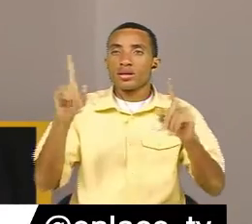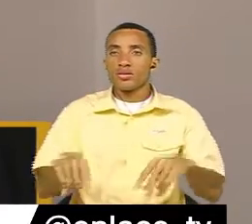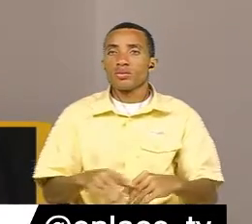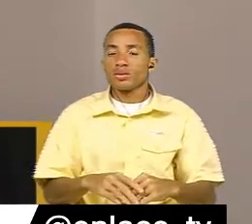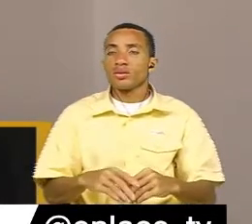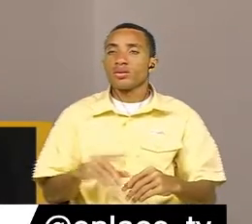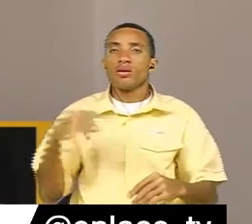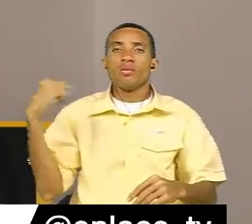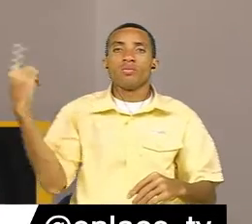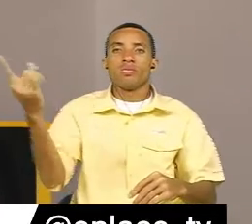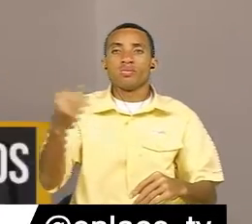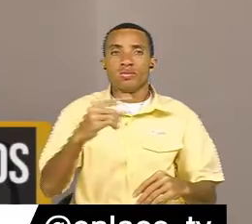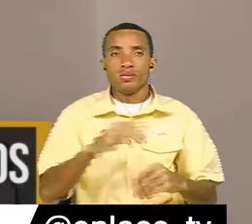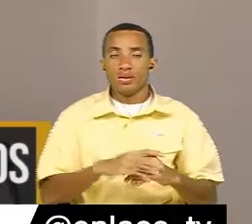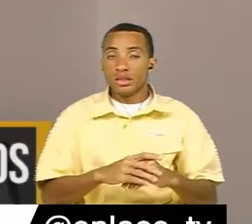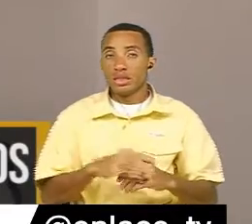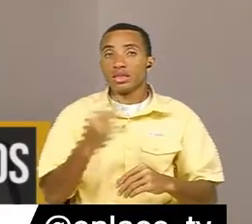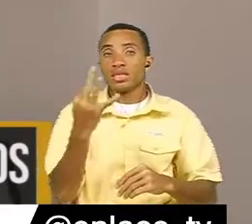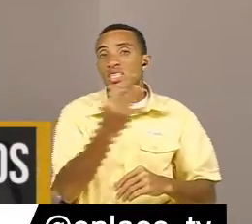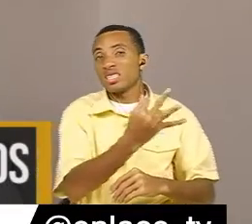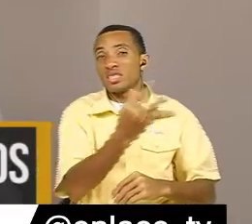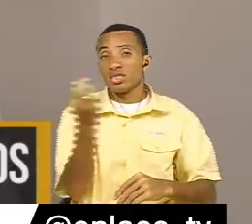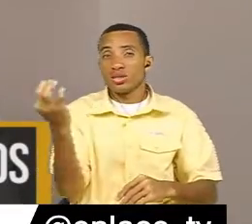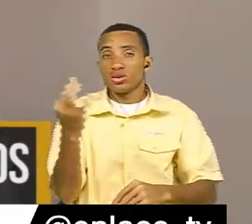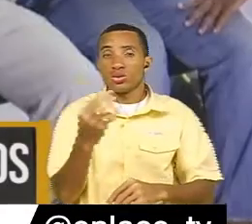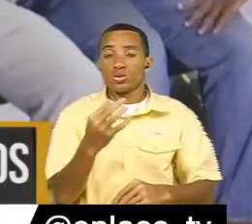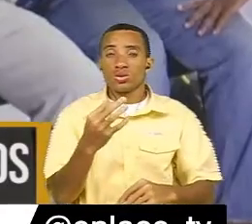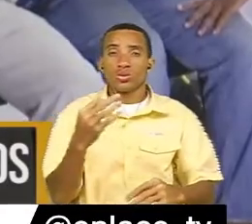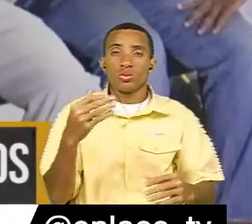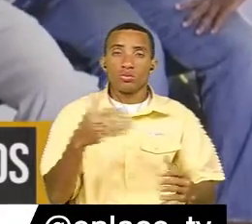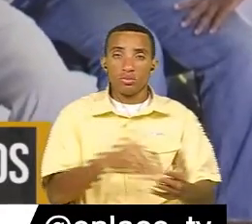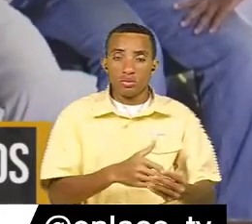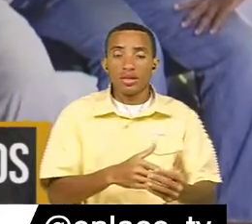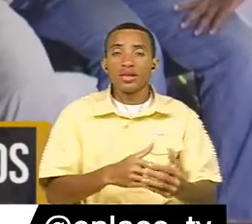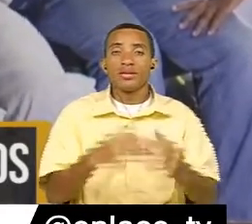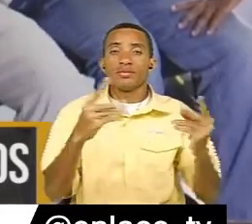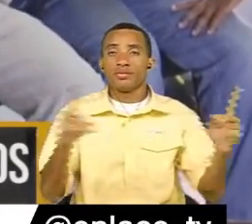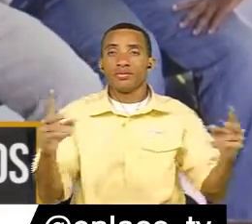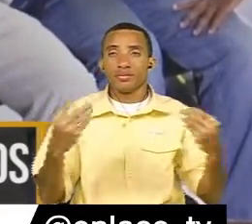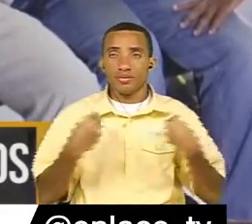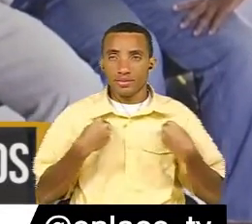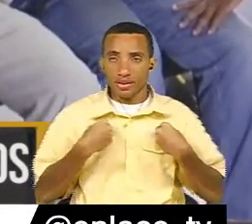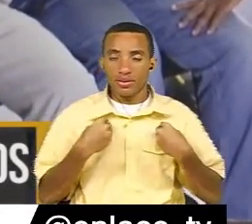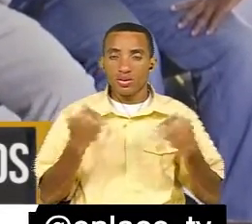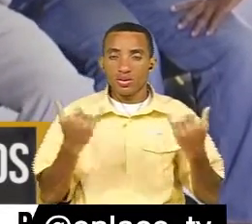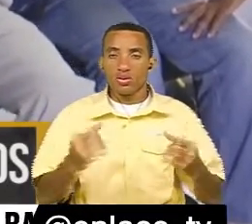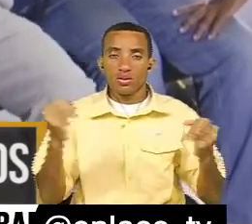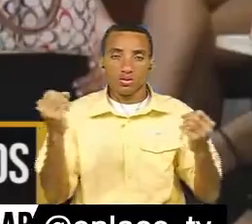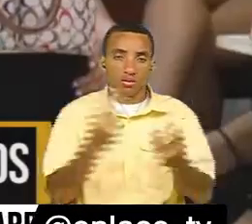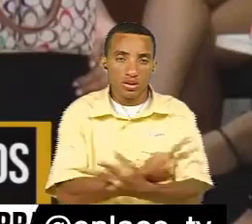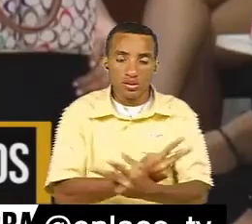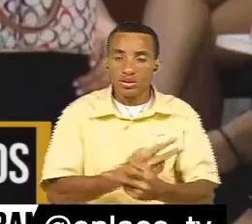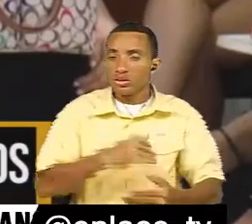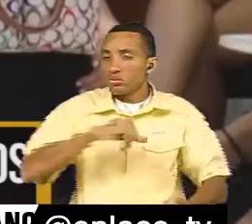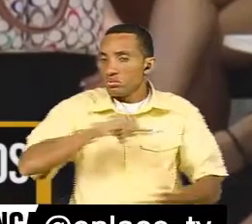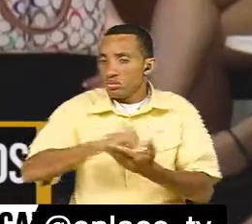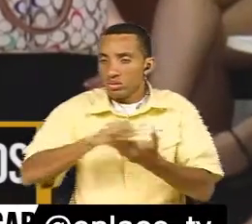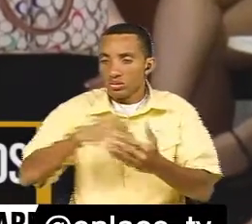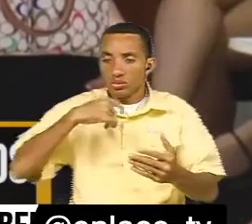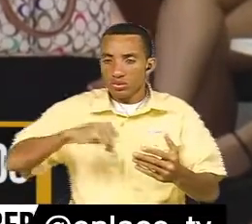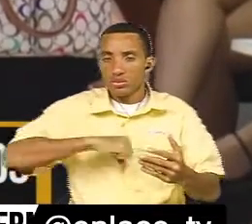población de 300.000 habitantes a las cuales también nos toca. Hoy las víctimas tienen el mismo derecho que tiene el